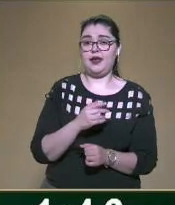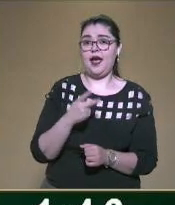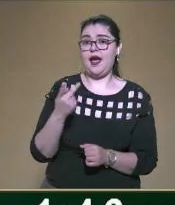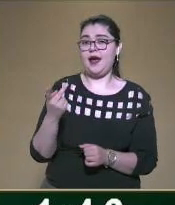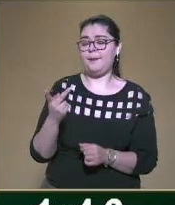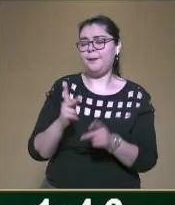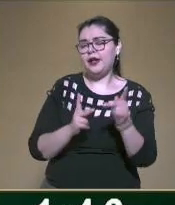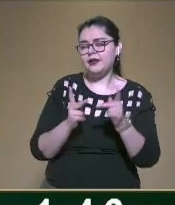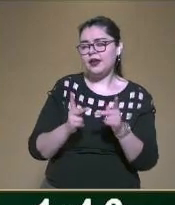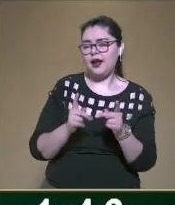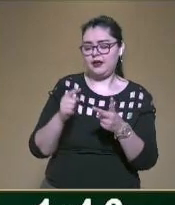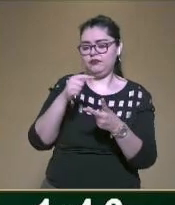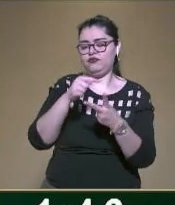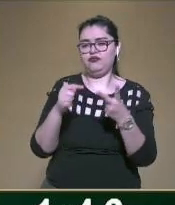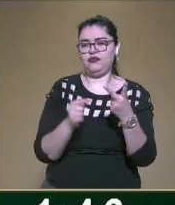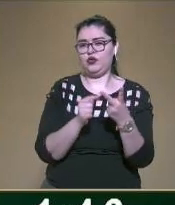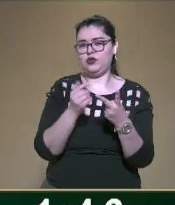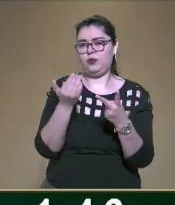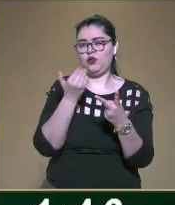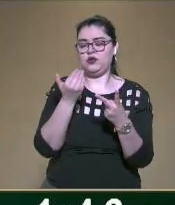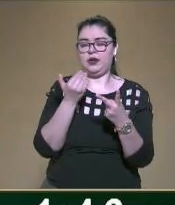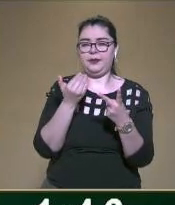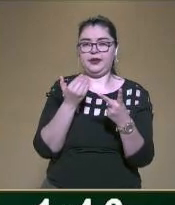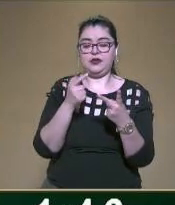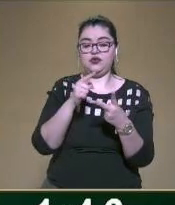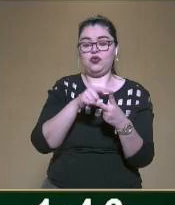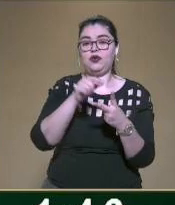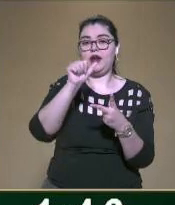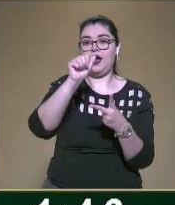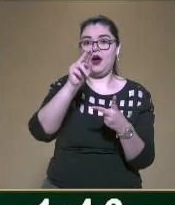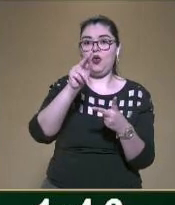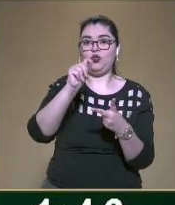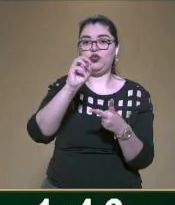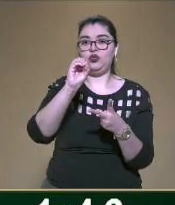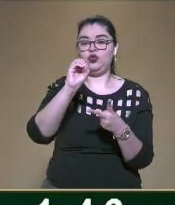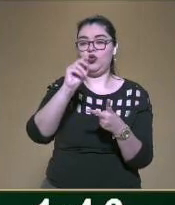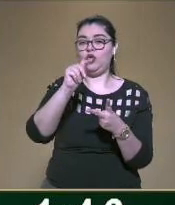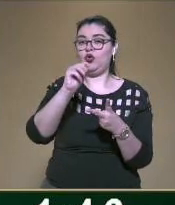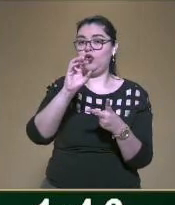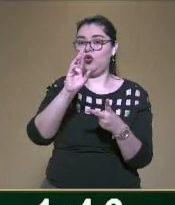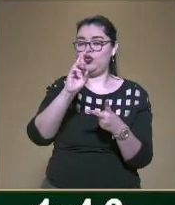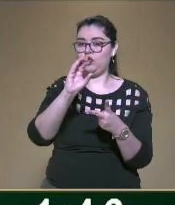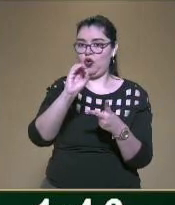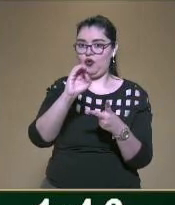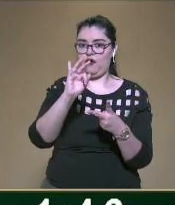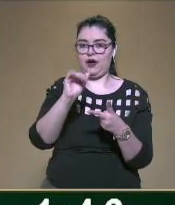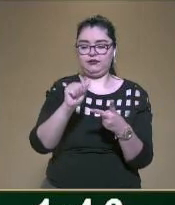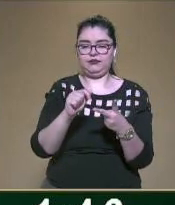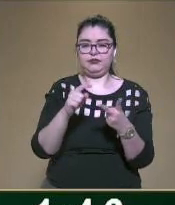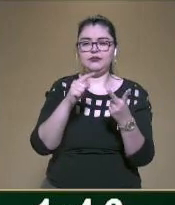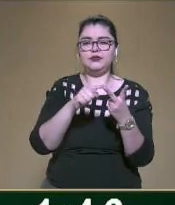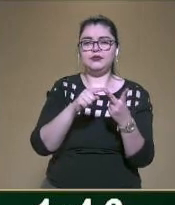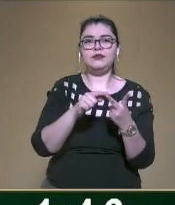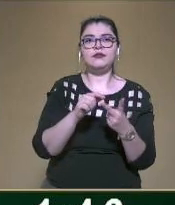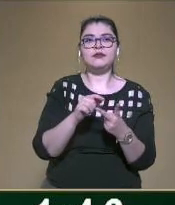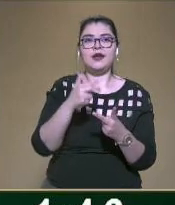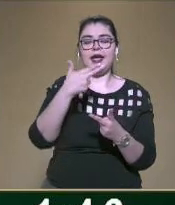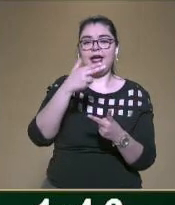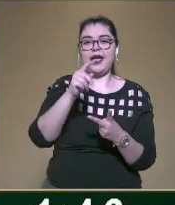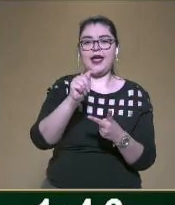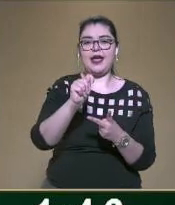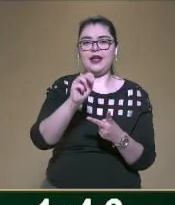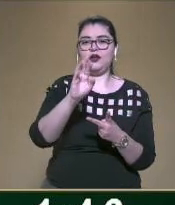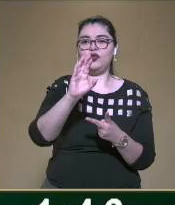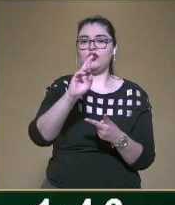y heterótrofa. Vamos a analizar las diferencias entre los dos tipos de nutrición y cómo están influyendo